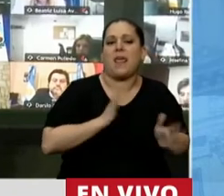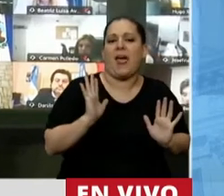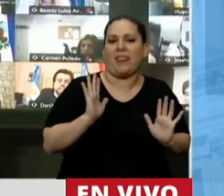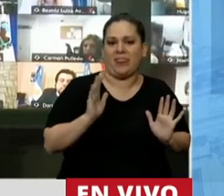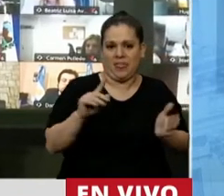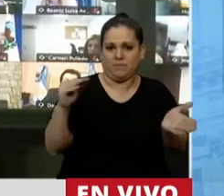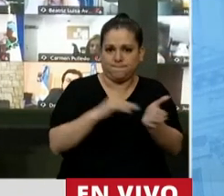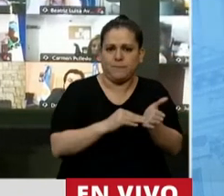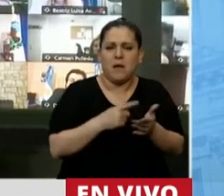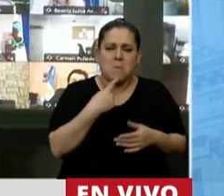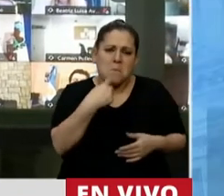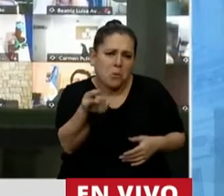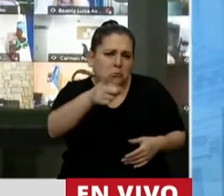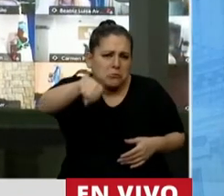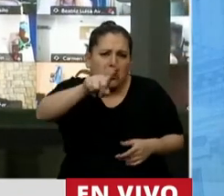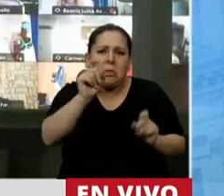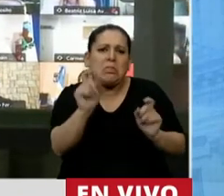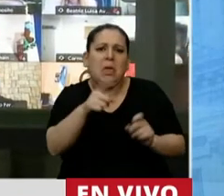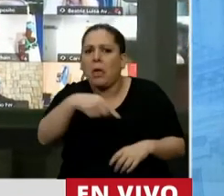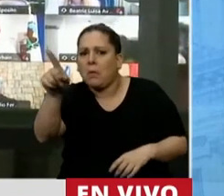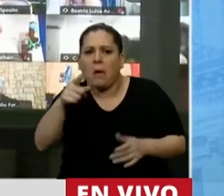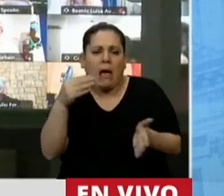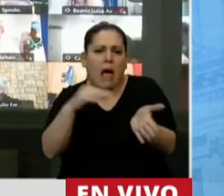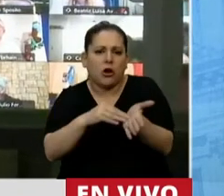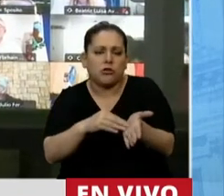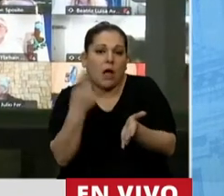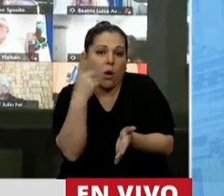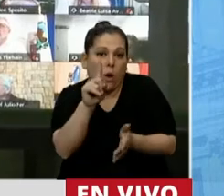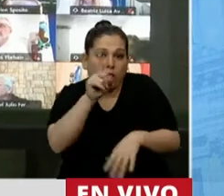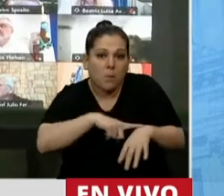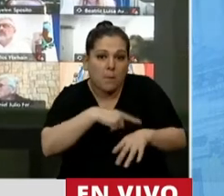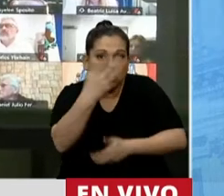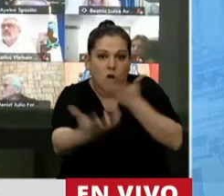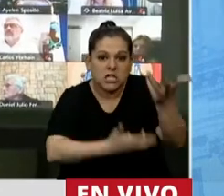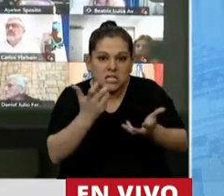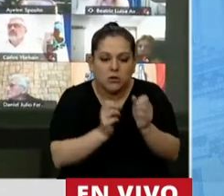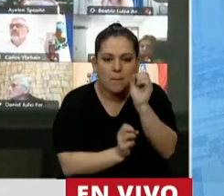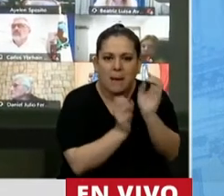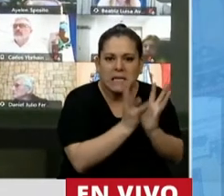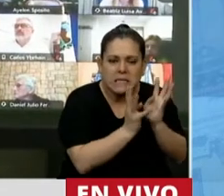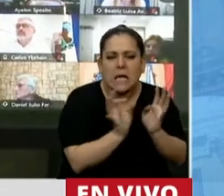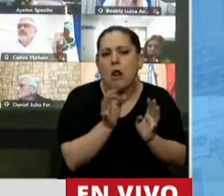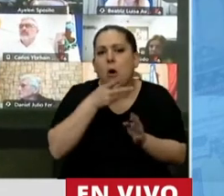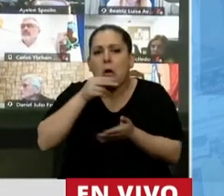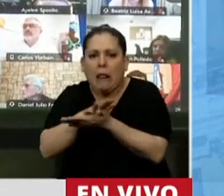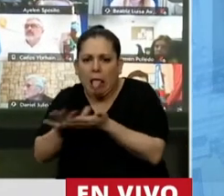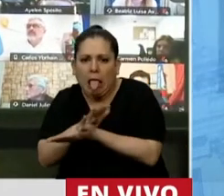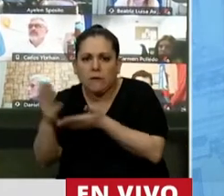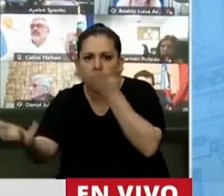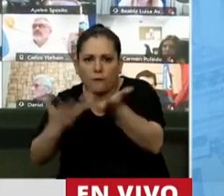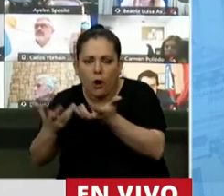les pregunto, ¿quién va a ir a anotar? Cuando ocurra un incendio en un pastizal, en un baldío, en un